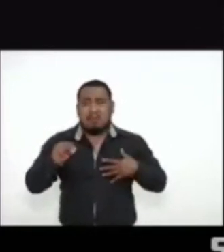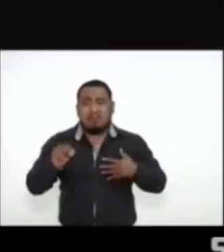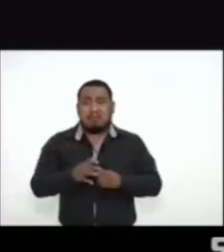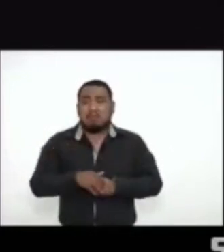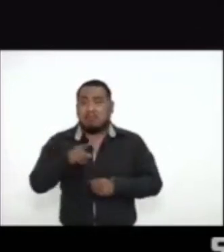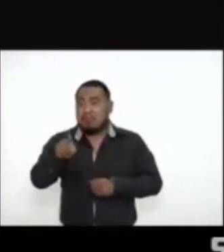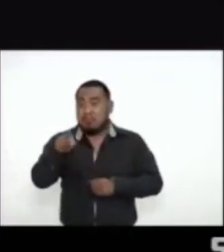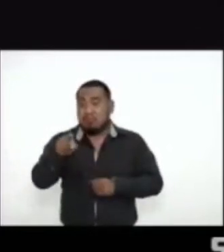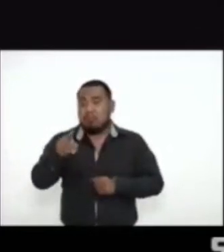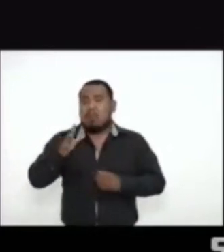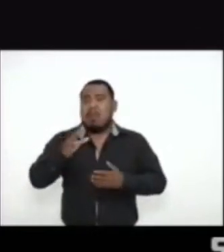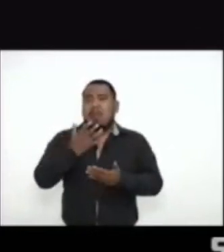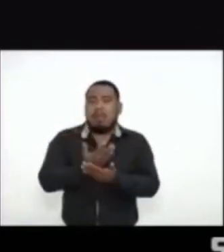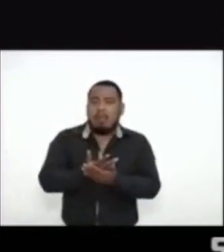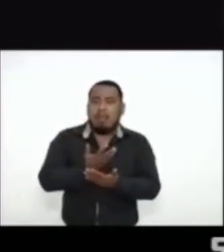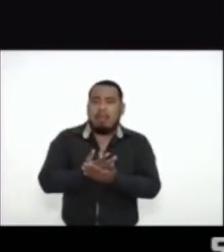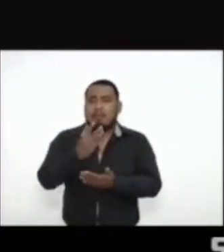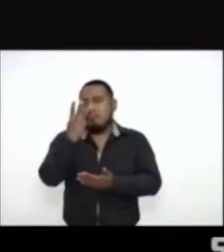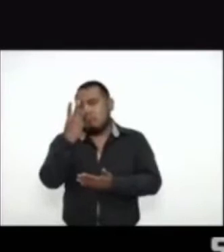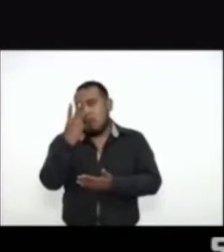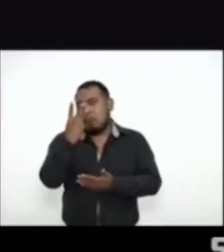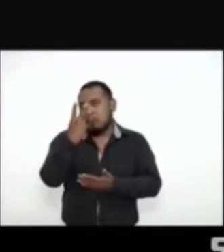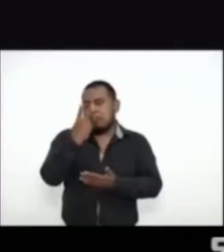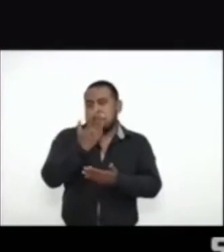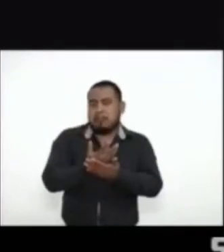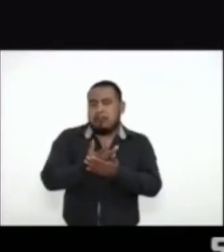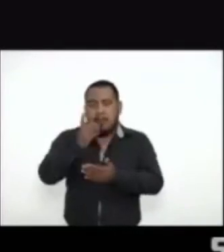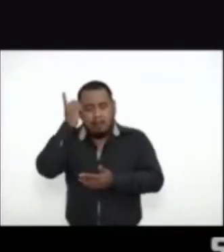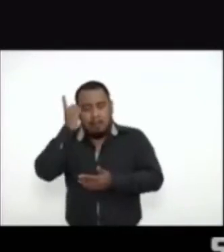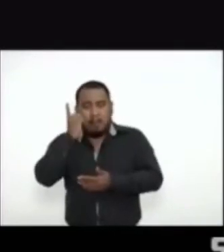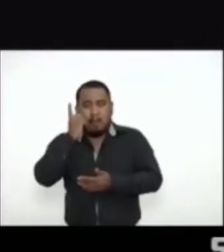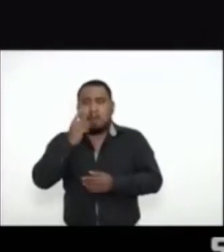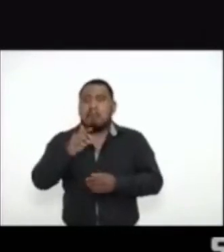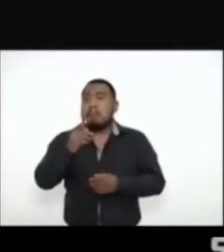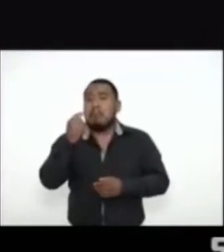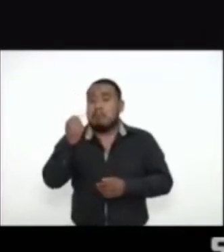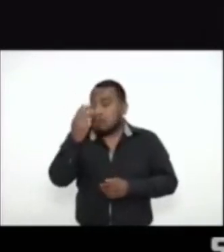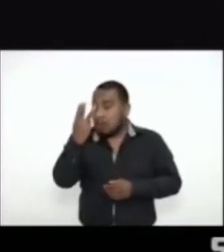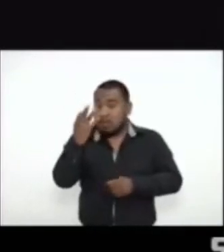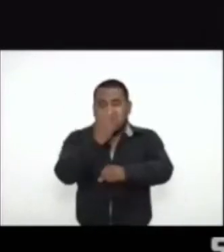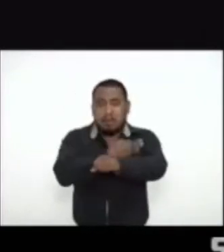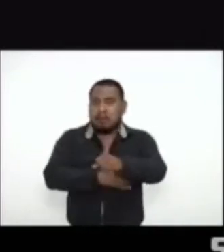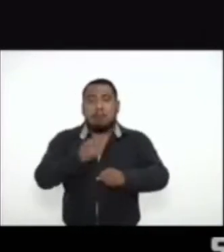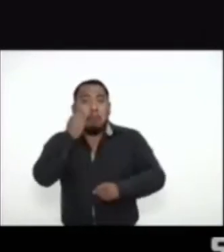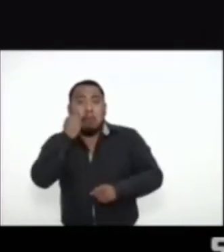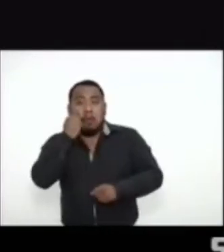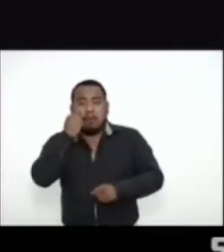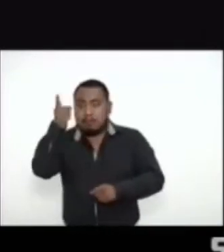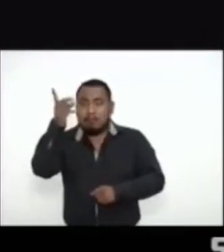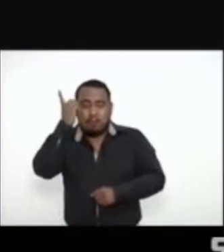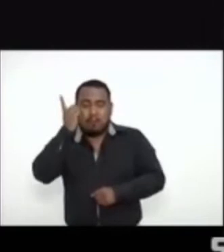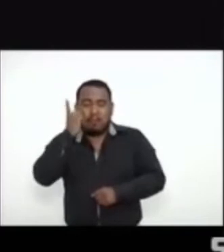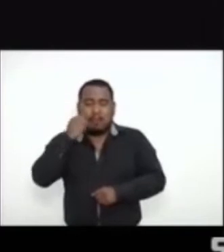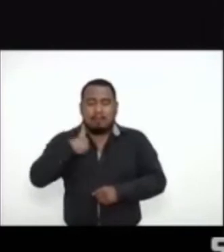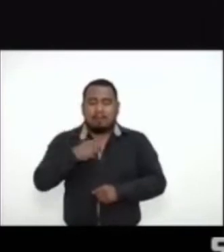Si tú descansas 2, 3 horas, te acuestas a dormir, pero es que son las 3 de la tarde, duérmete y vas a